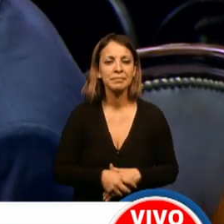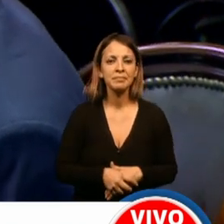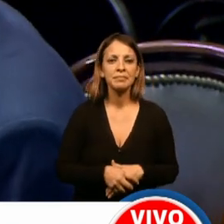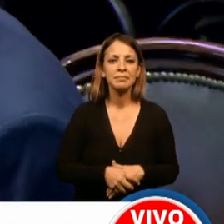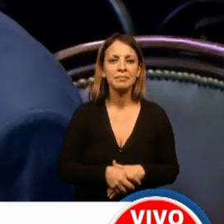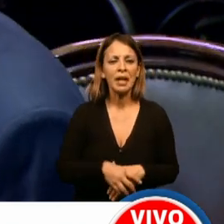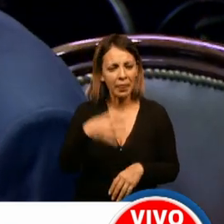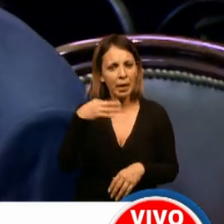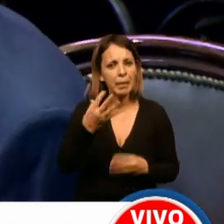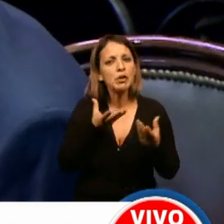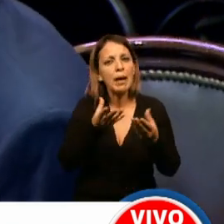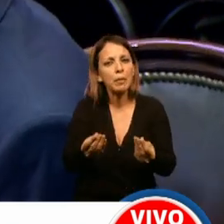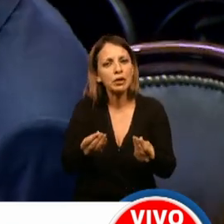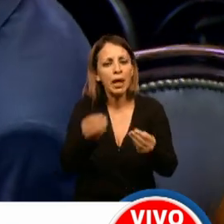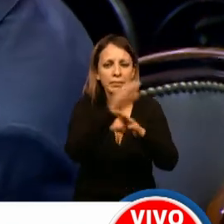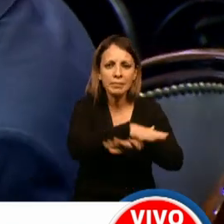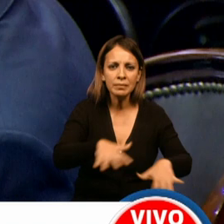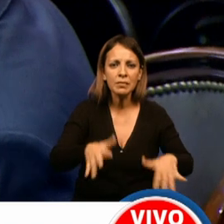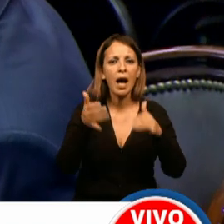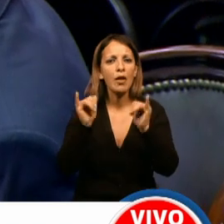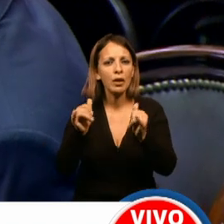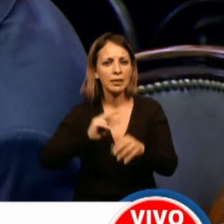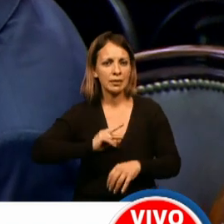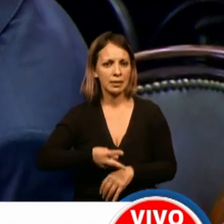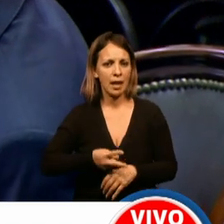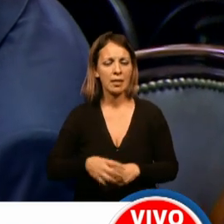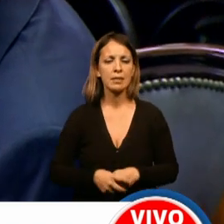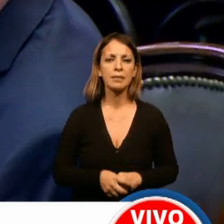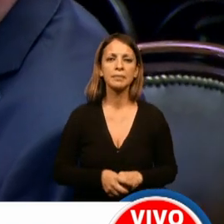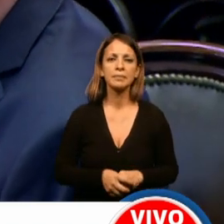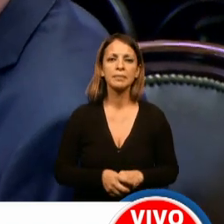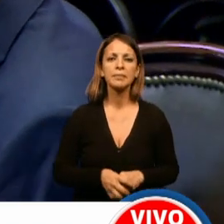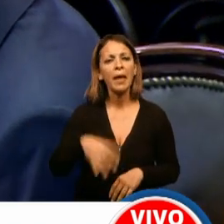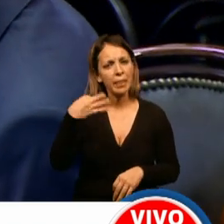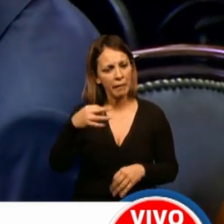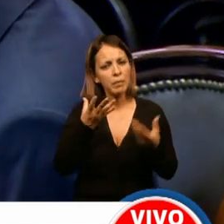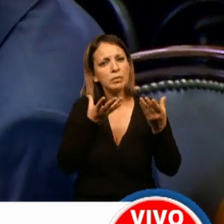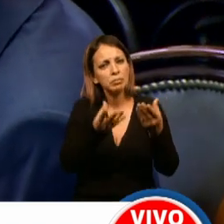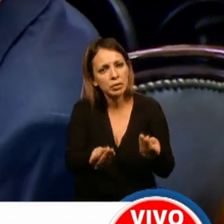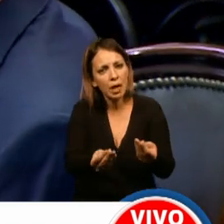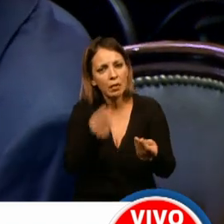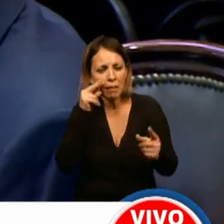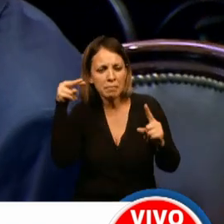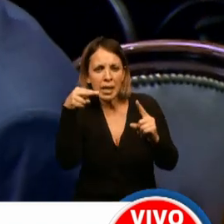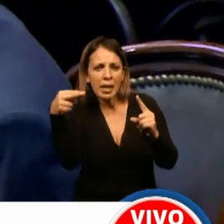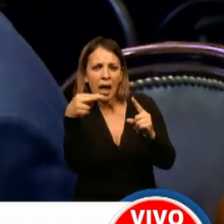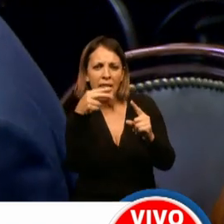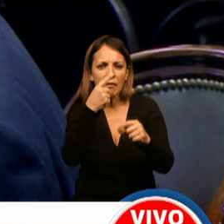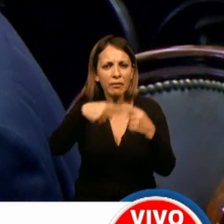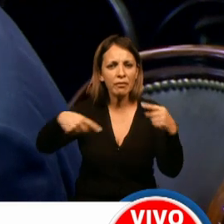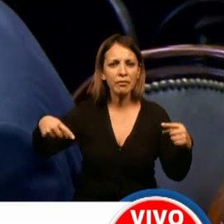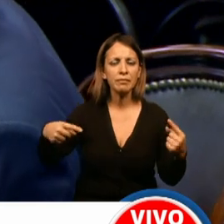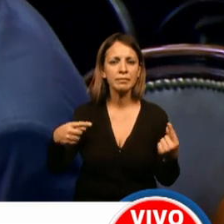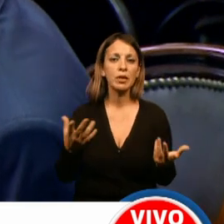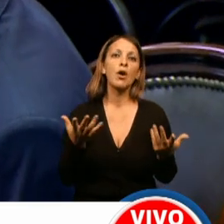a las infancias y adolescencias trans con una mirada interseccional evidentemente